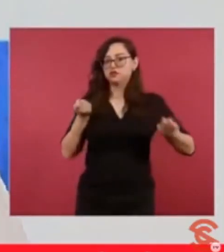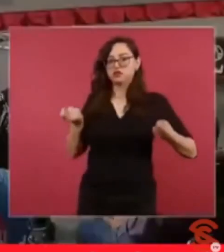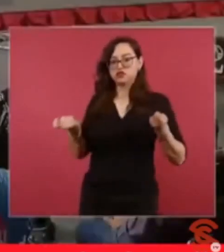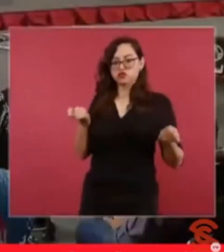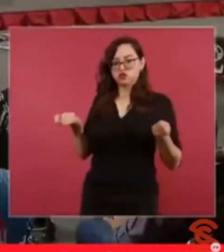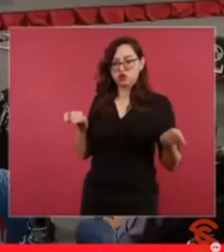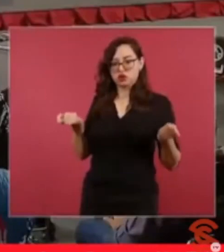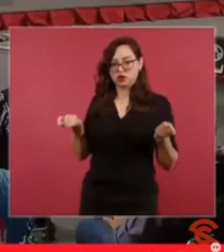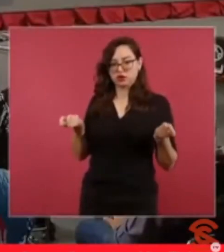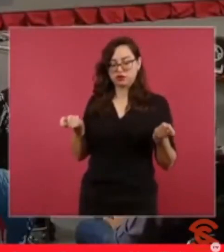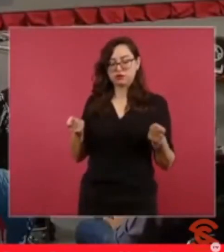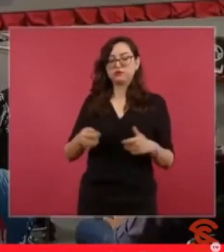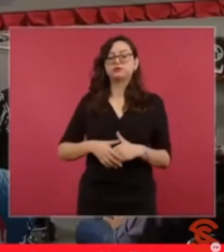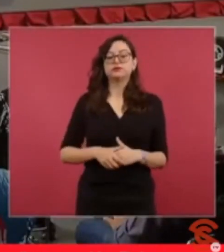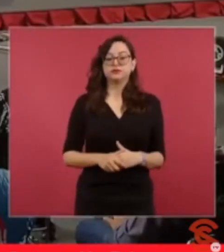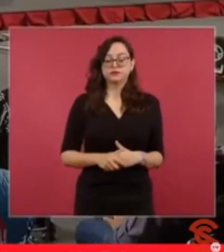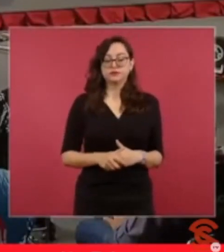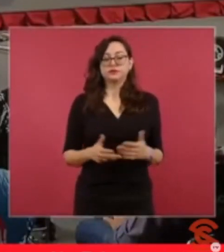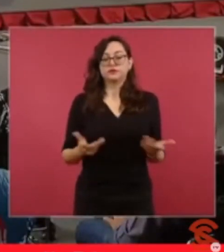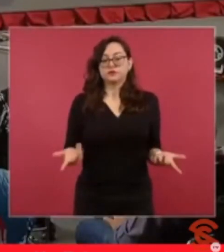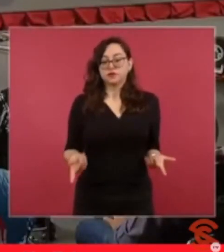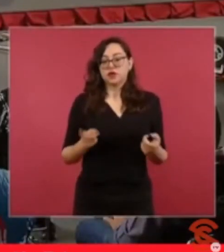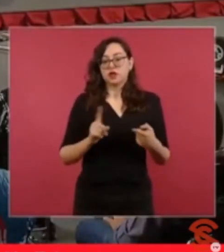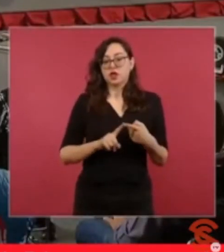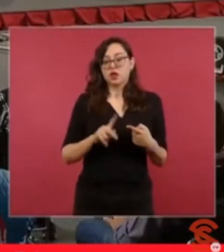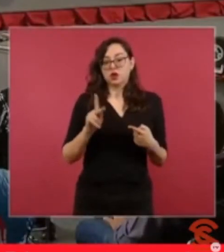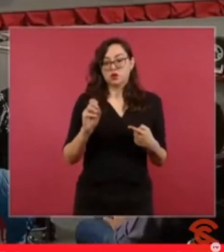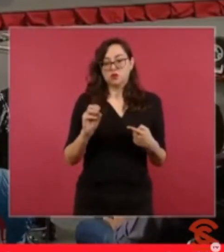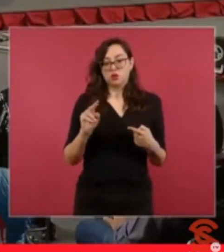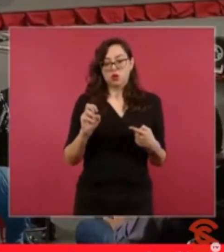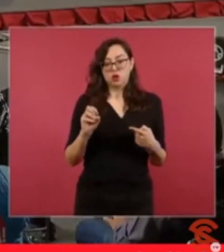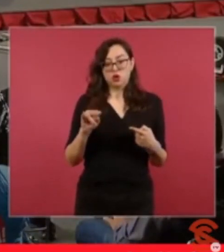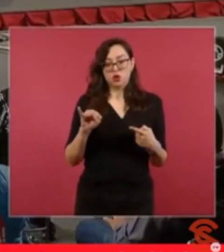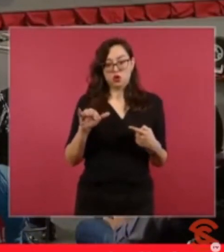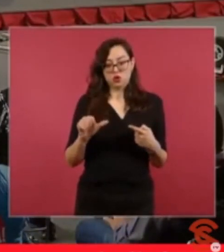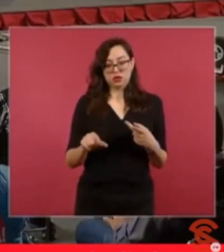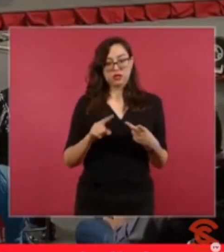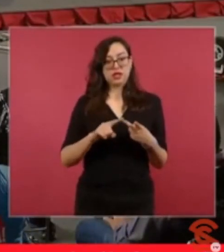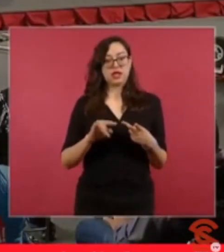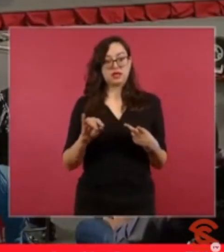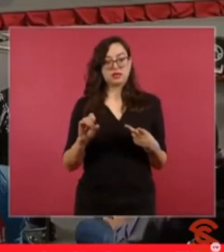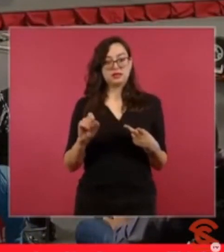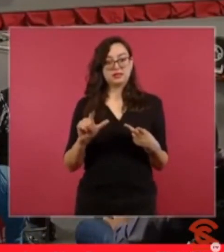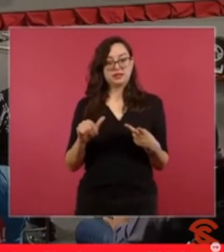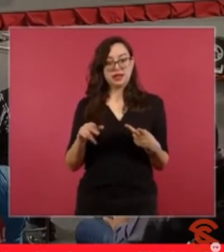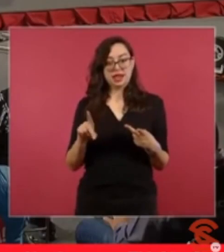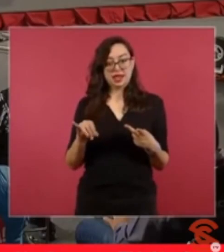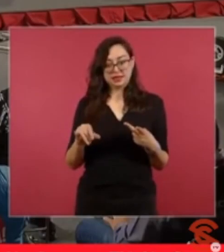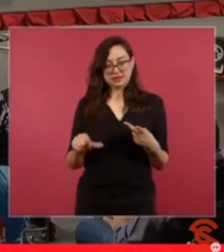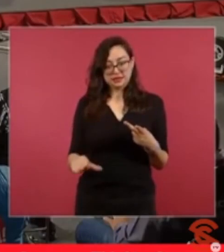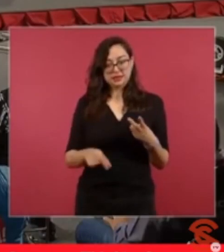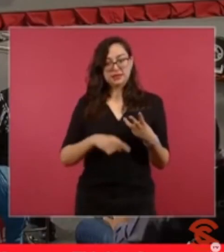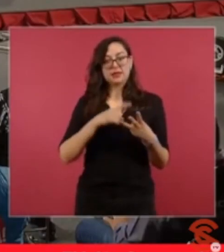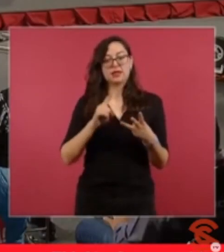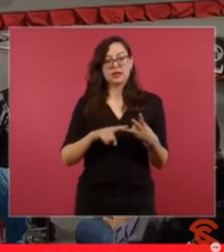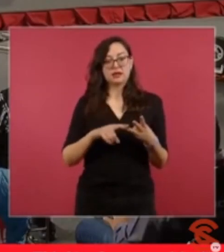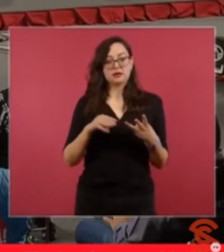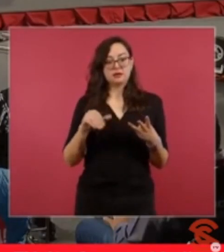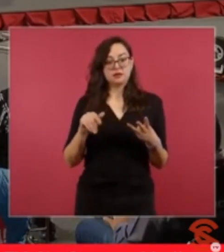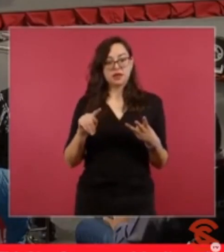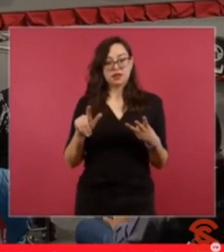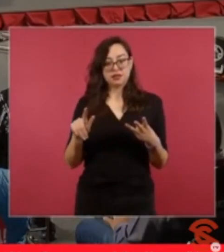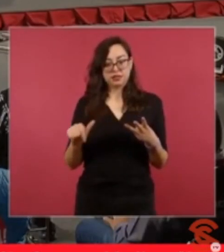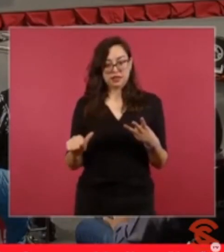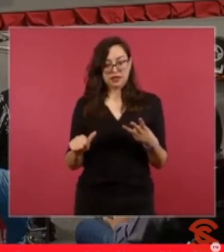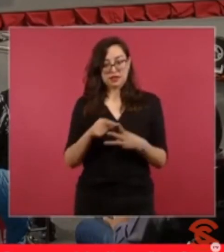favor. Ahí está Polonia, la siguiente, por favor. Islandia, la siguiente, por favor. Malta.